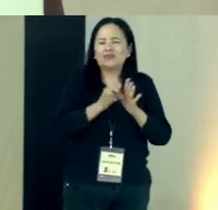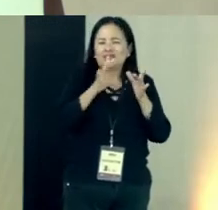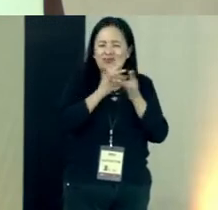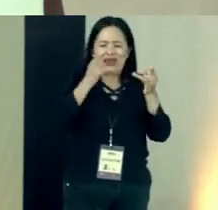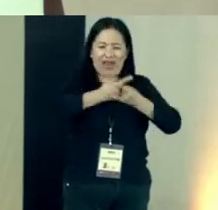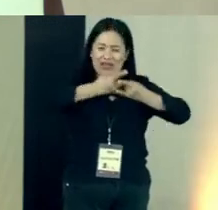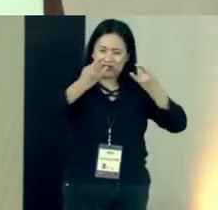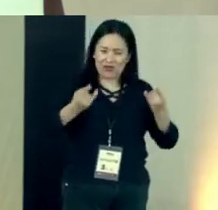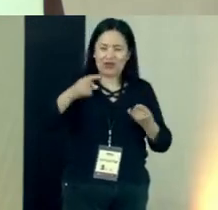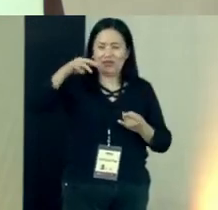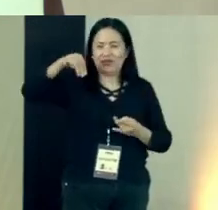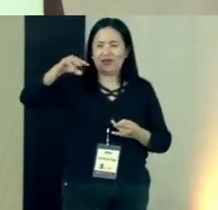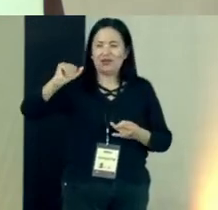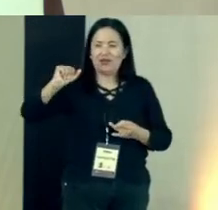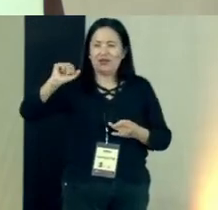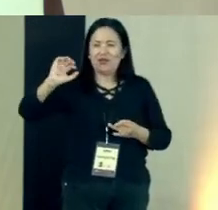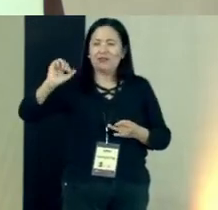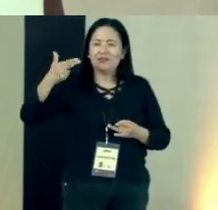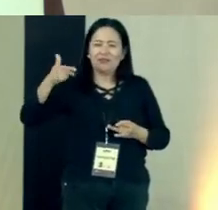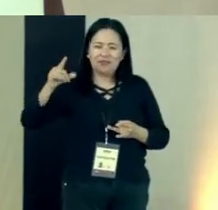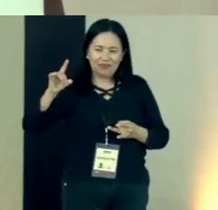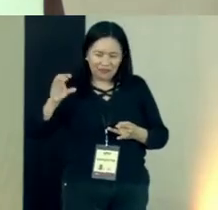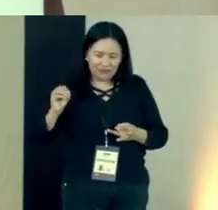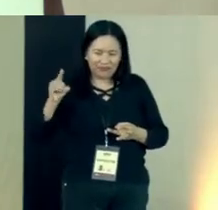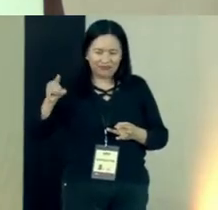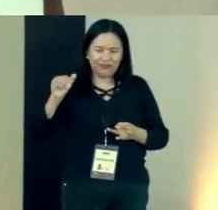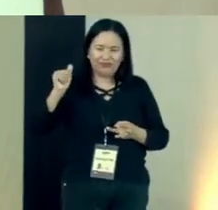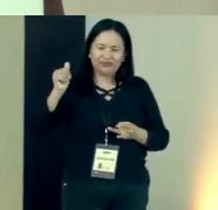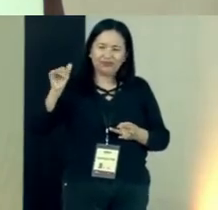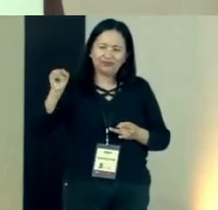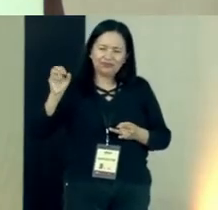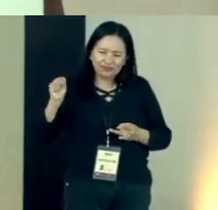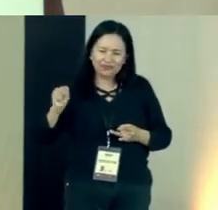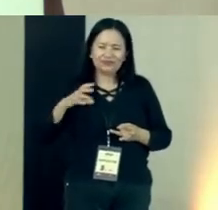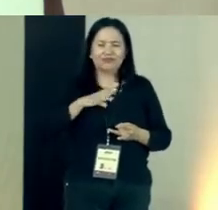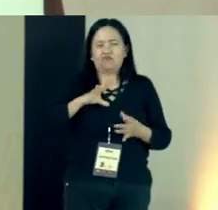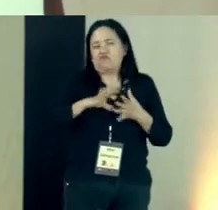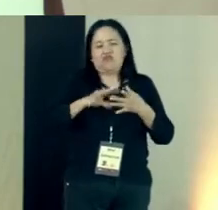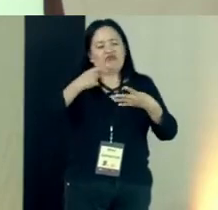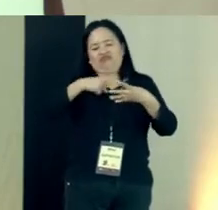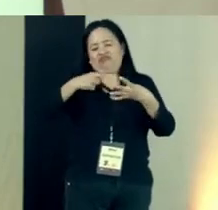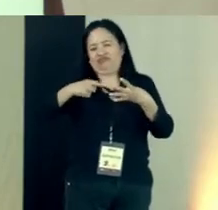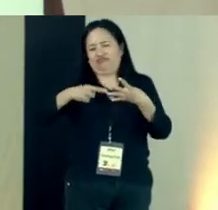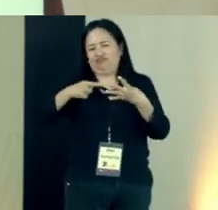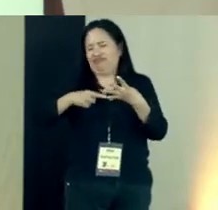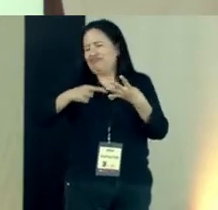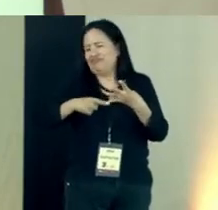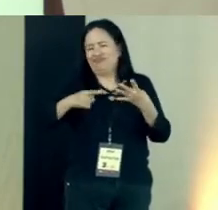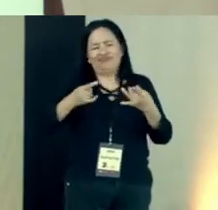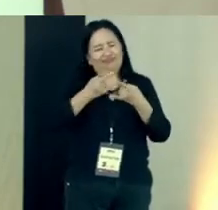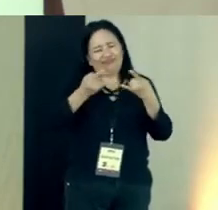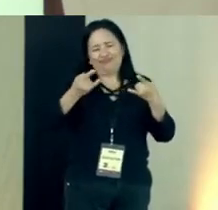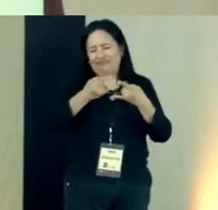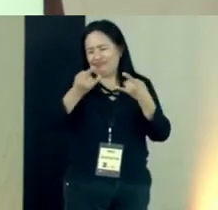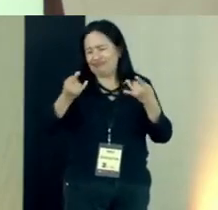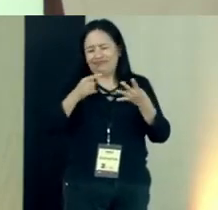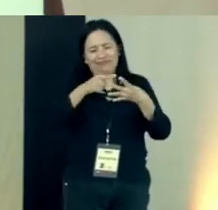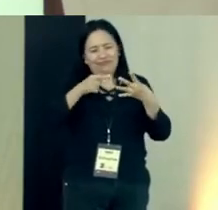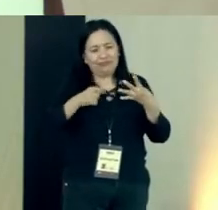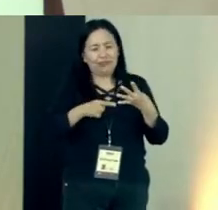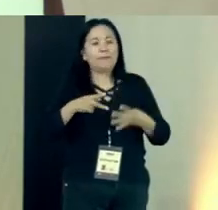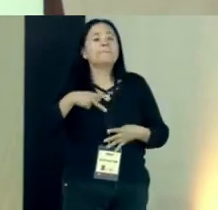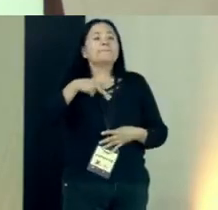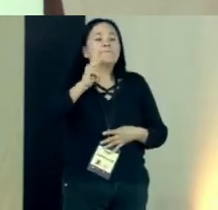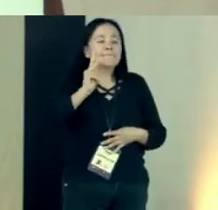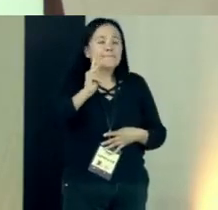Asís, pensamos en antologías temáticas y había varias posibilidades: cuentos macabros, cuentos no sé qué, cuentos fantásticos, cuentos. Pero le decía